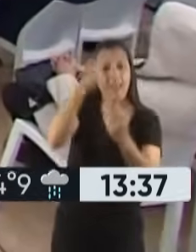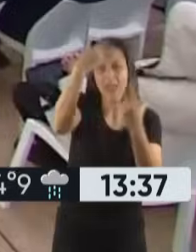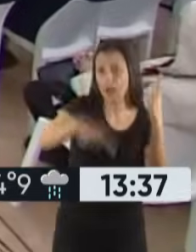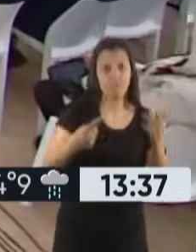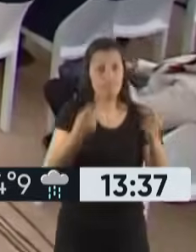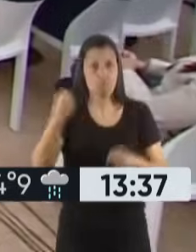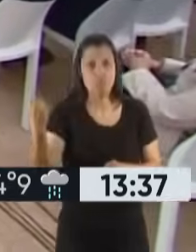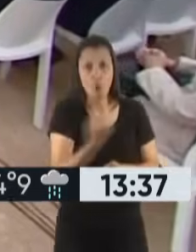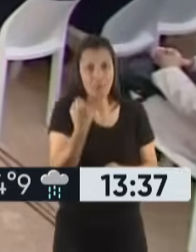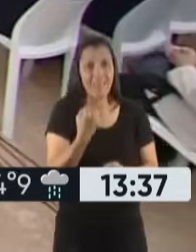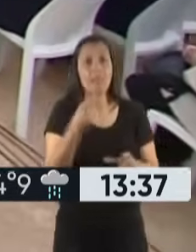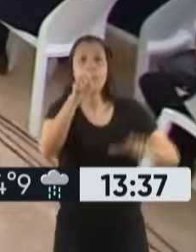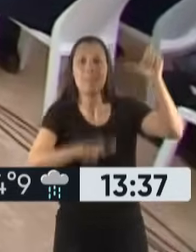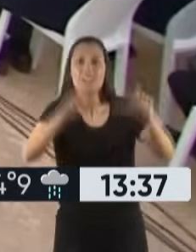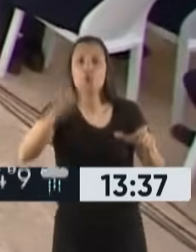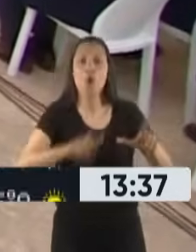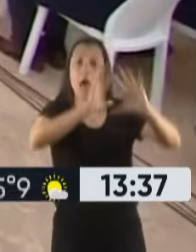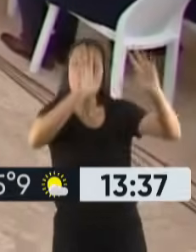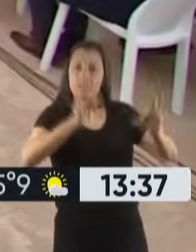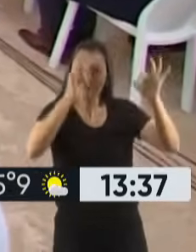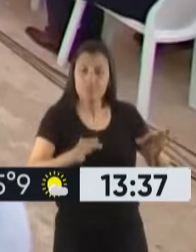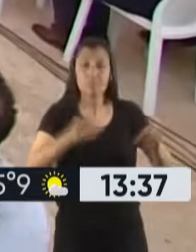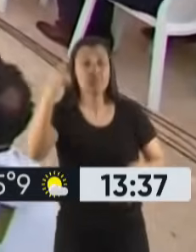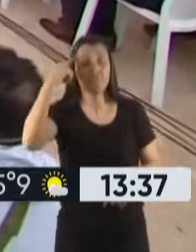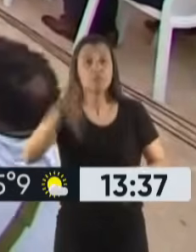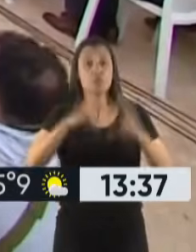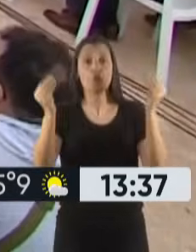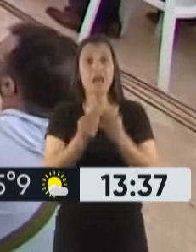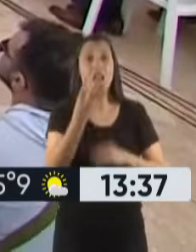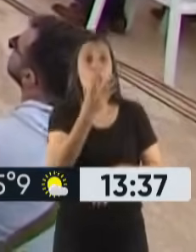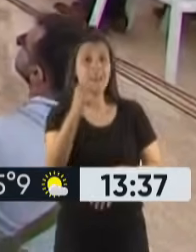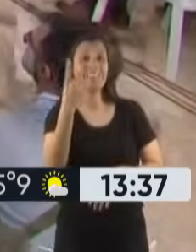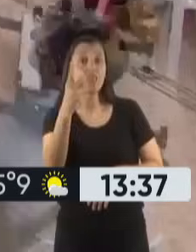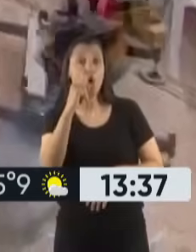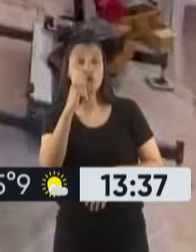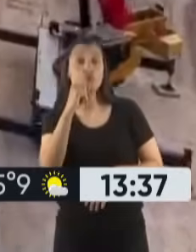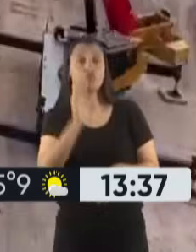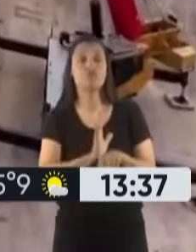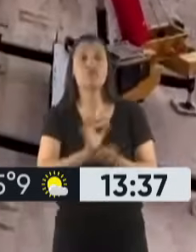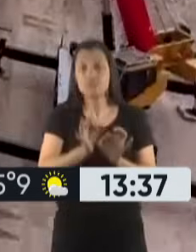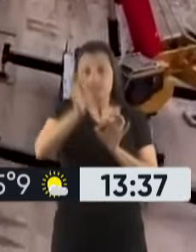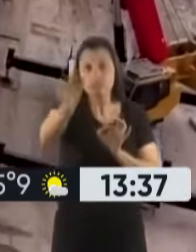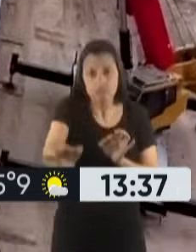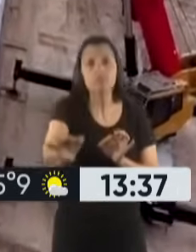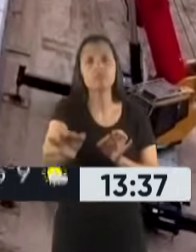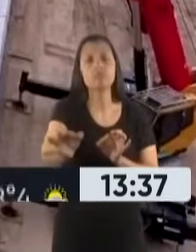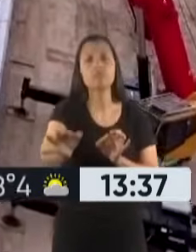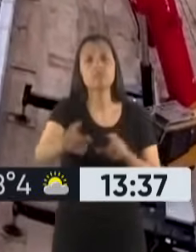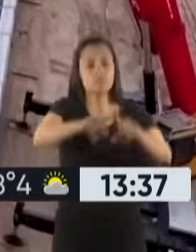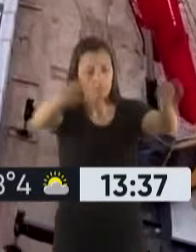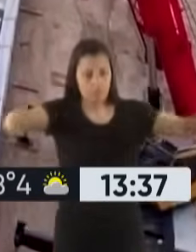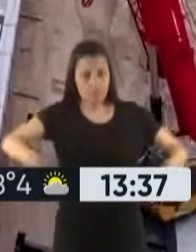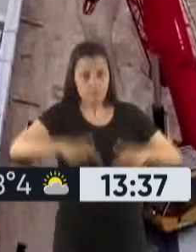Piensen ustedes que estamos hablando de 42 kilómetros de un subte que lleva